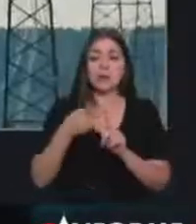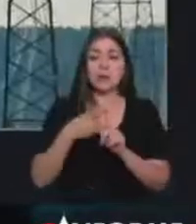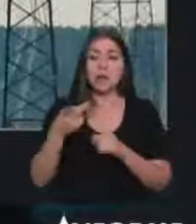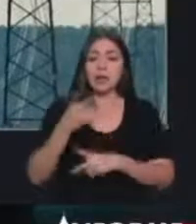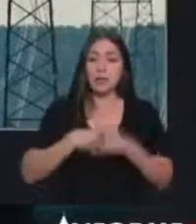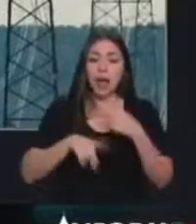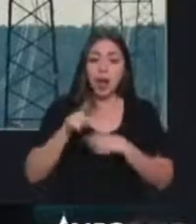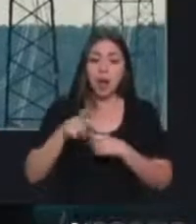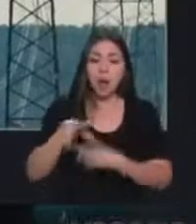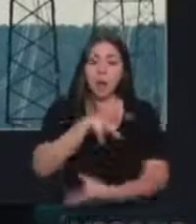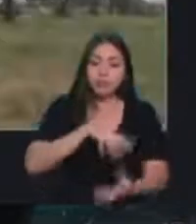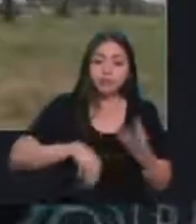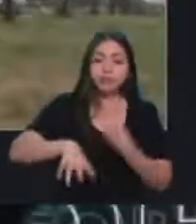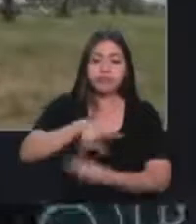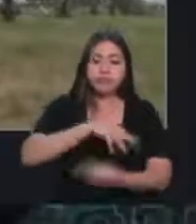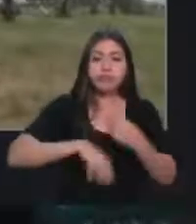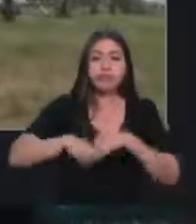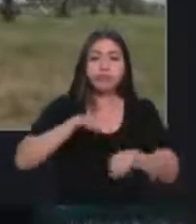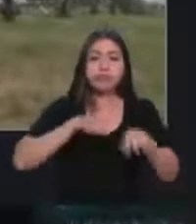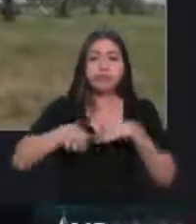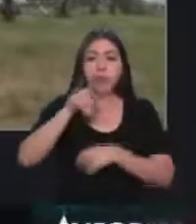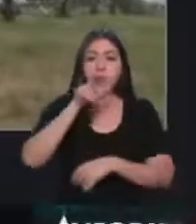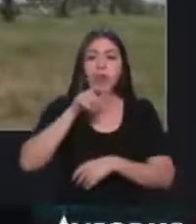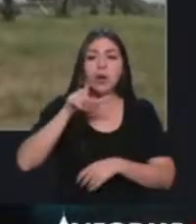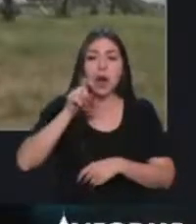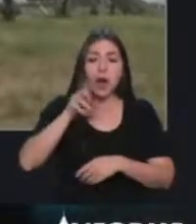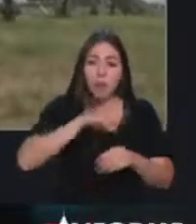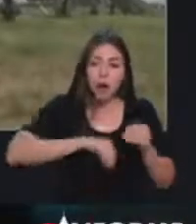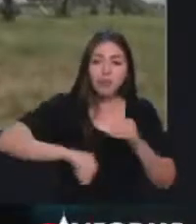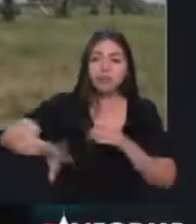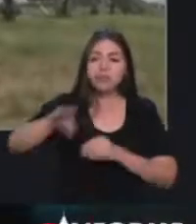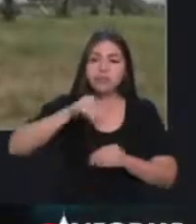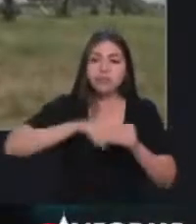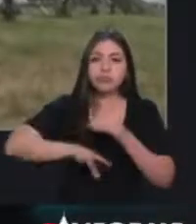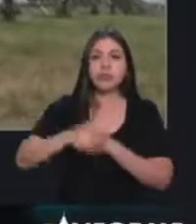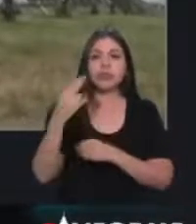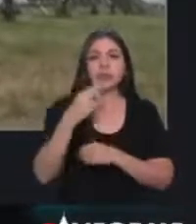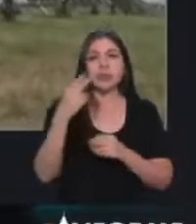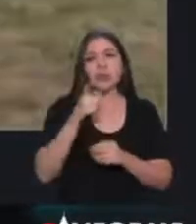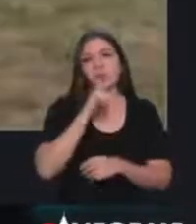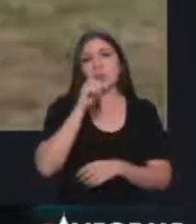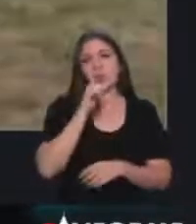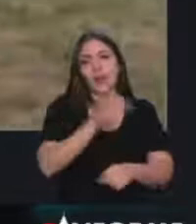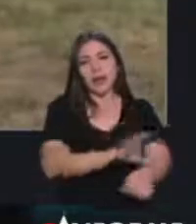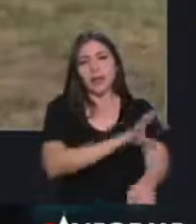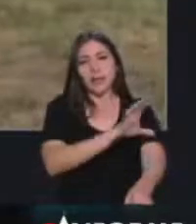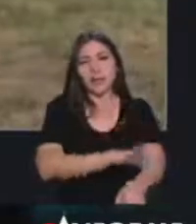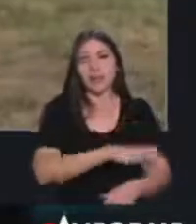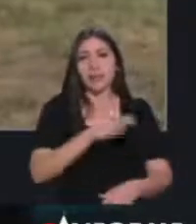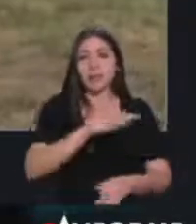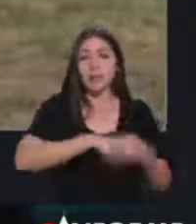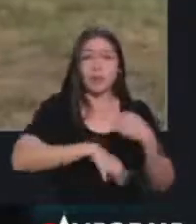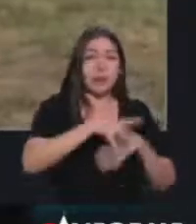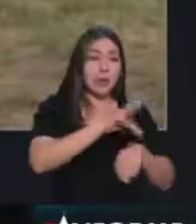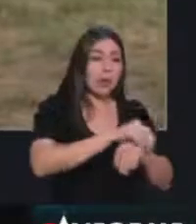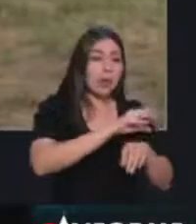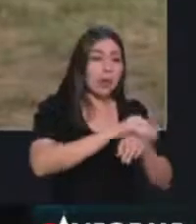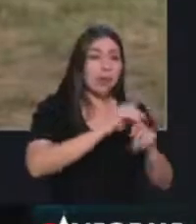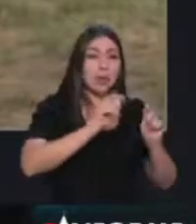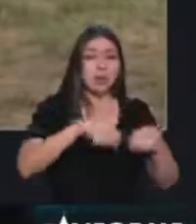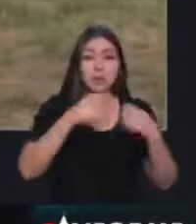Para mover el agua. Pues todos estos que obtuvieron permisos de autoabastecimiento, que les dieron un